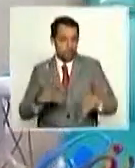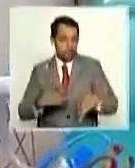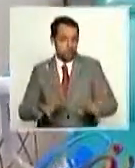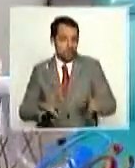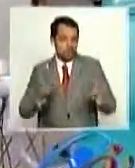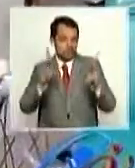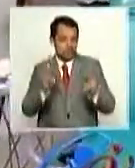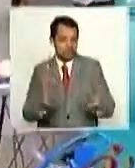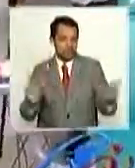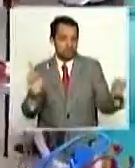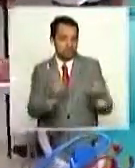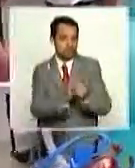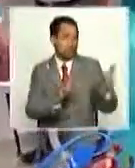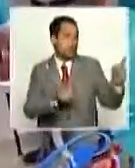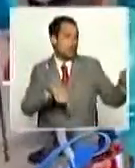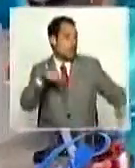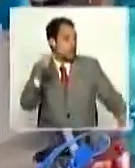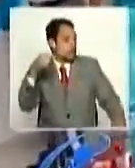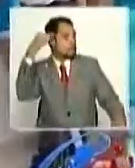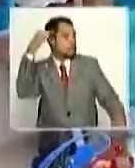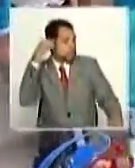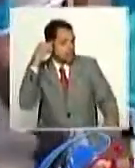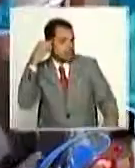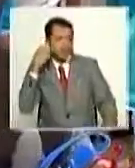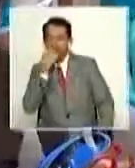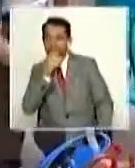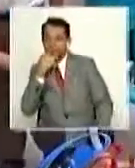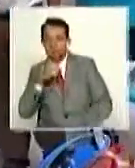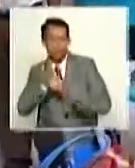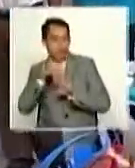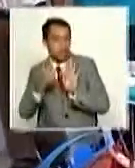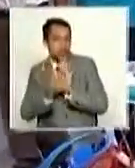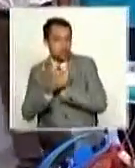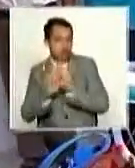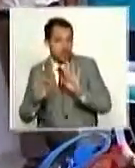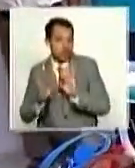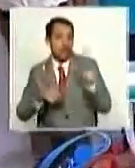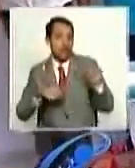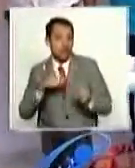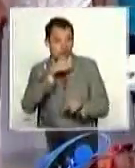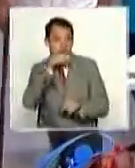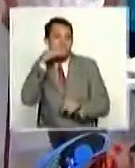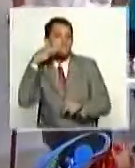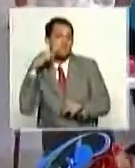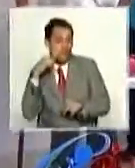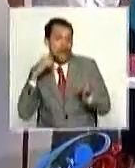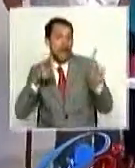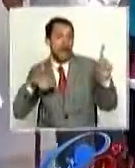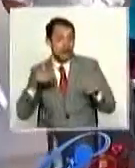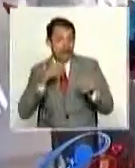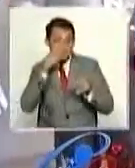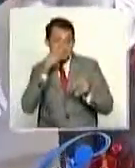dirá, no, entonces nada más los que tienen la dentadura completa, nada más las personas que tienen